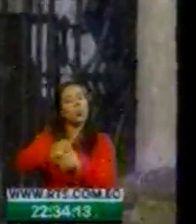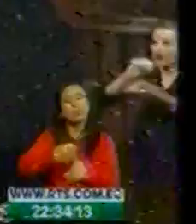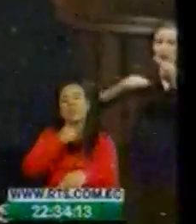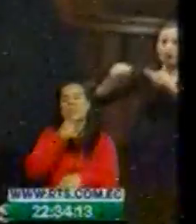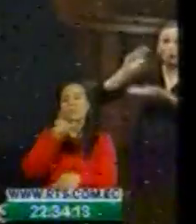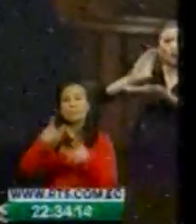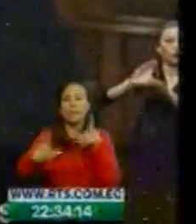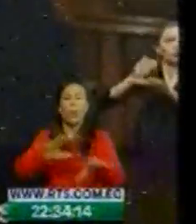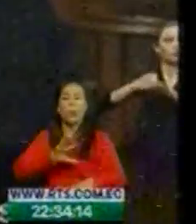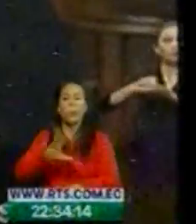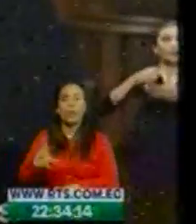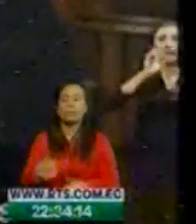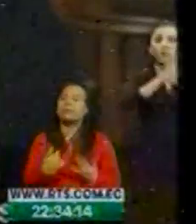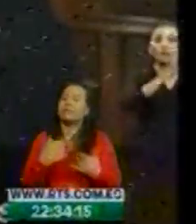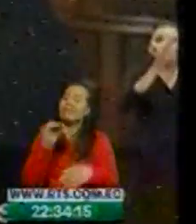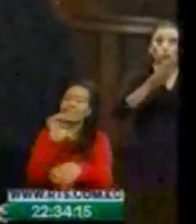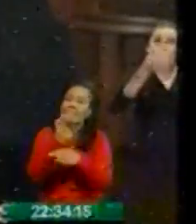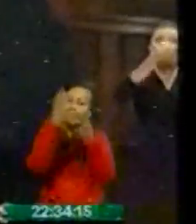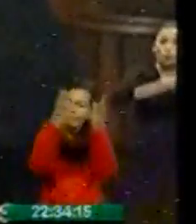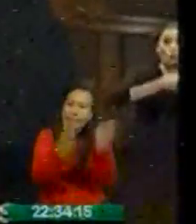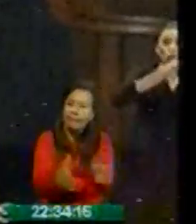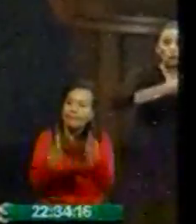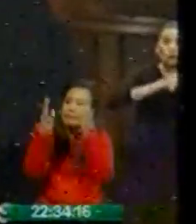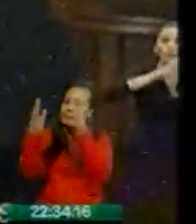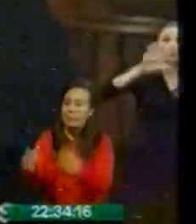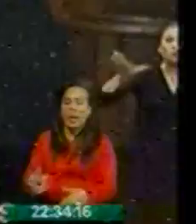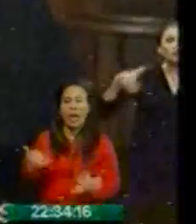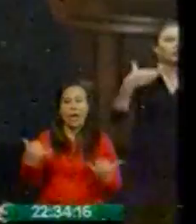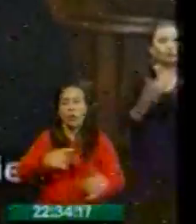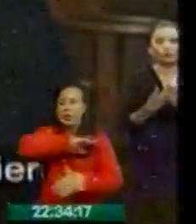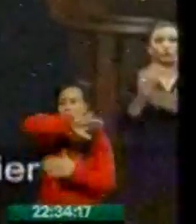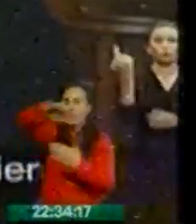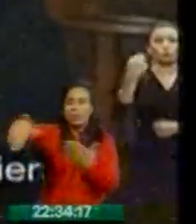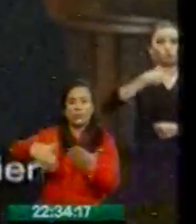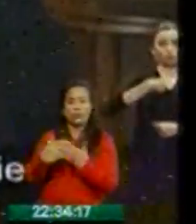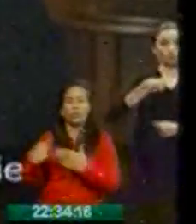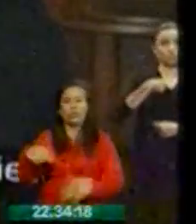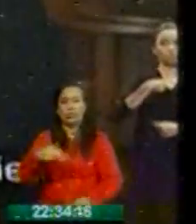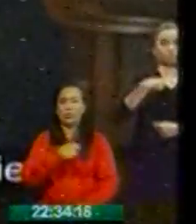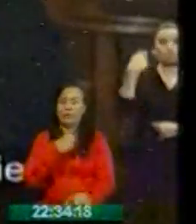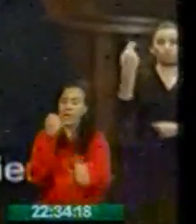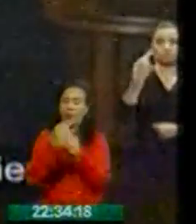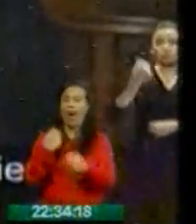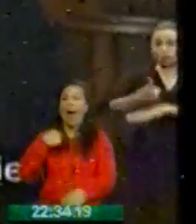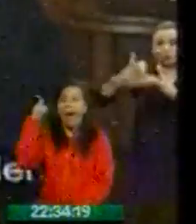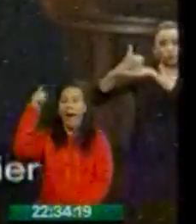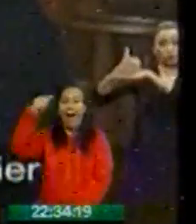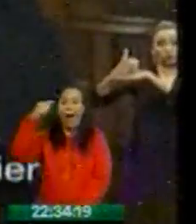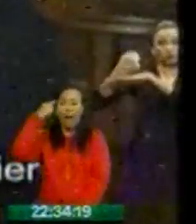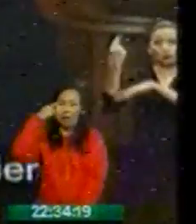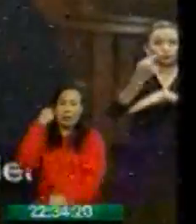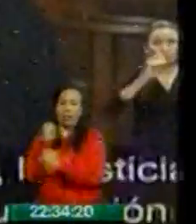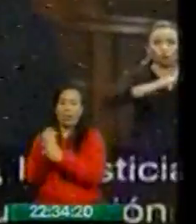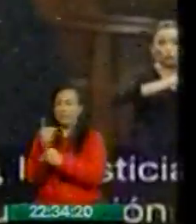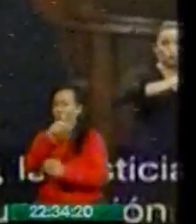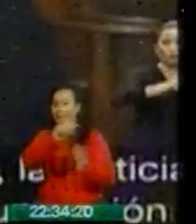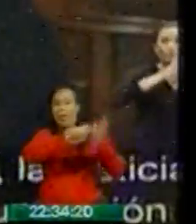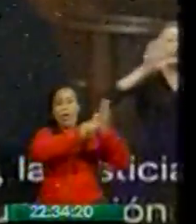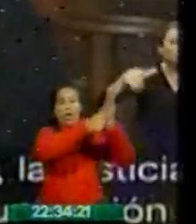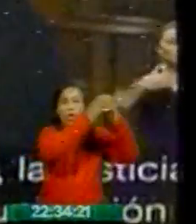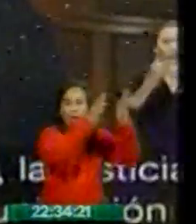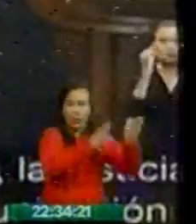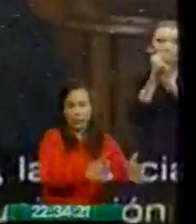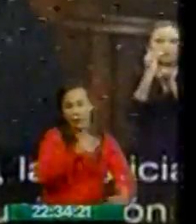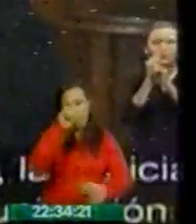ilícito. Ecuatorianos, esta es una tarea de todos, no es una lucha solo del gobierno, es de la Contraloría, es de la